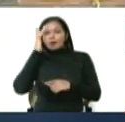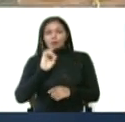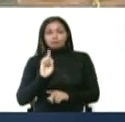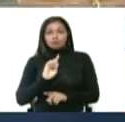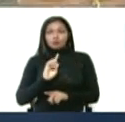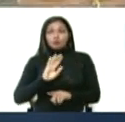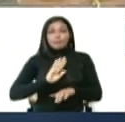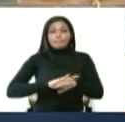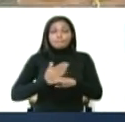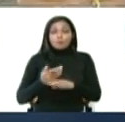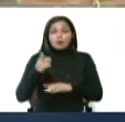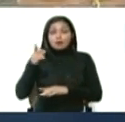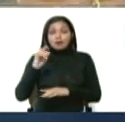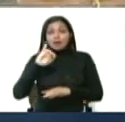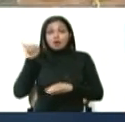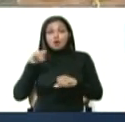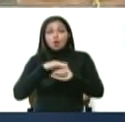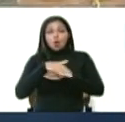Jorge es médico,